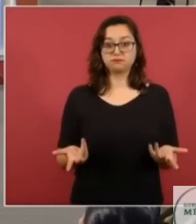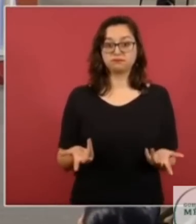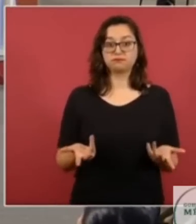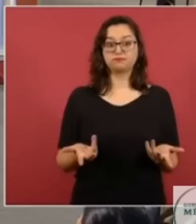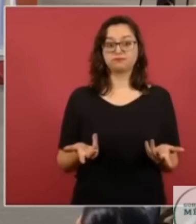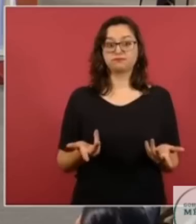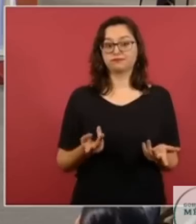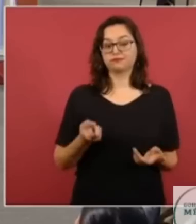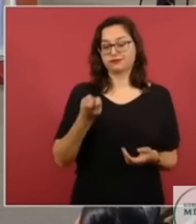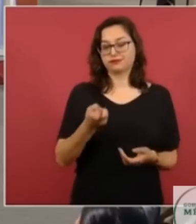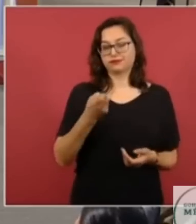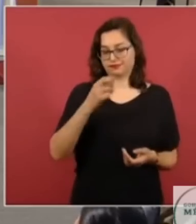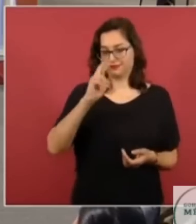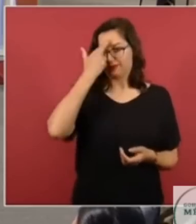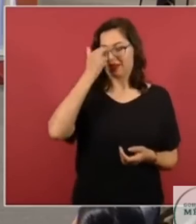eso fue ayer.